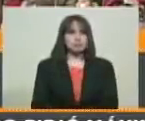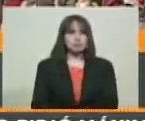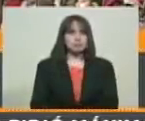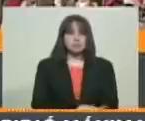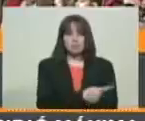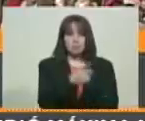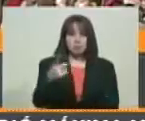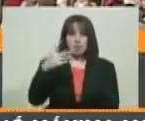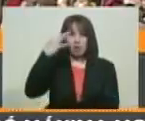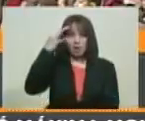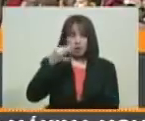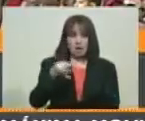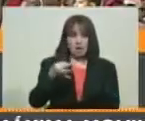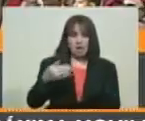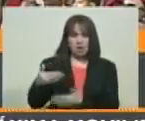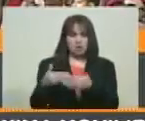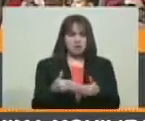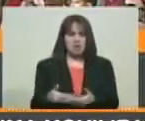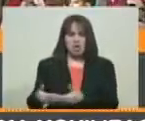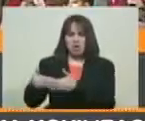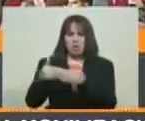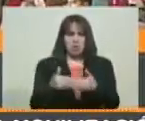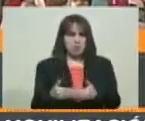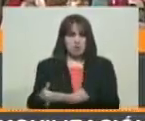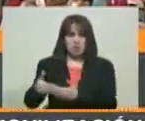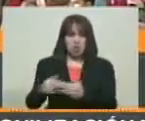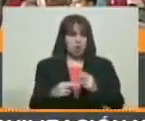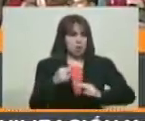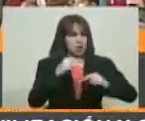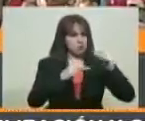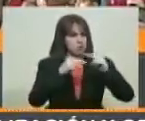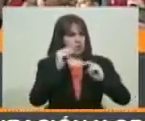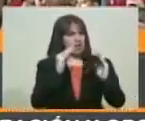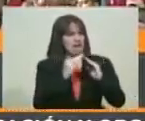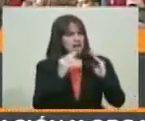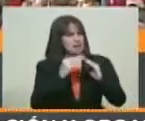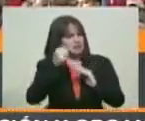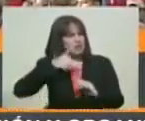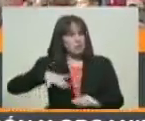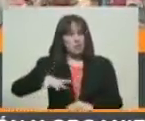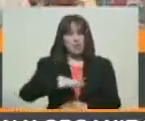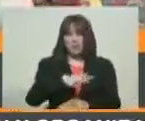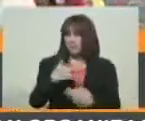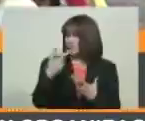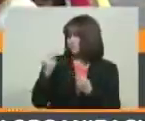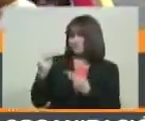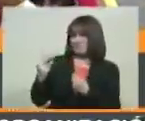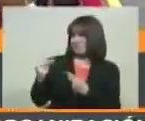¿Ustedes creen que el imperialismo y la oligarquía le va a construir viviendas al pueblo?